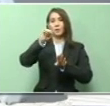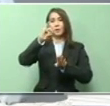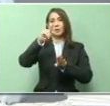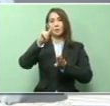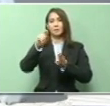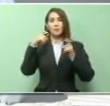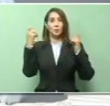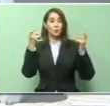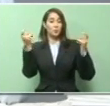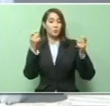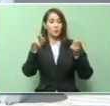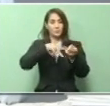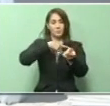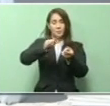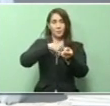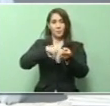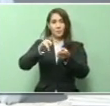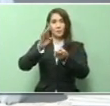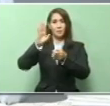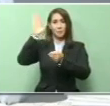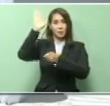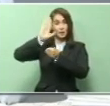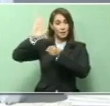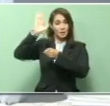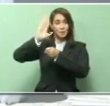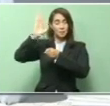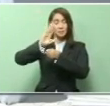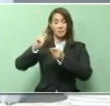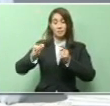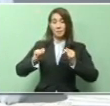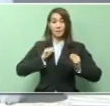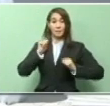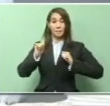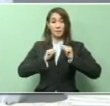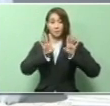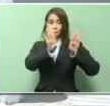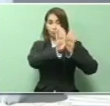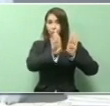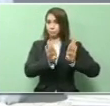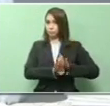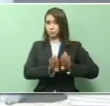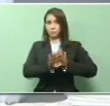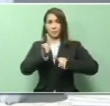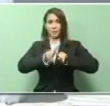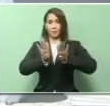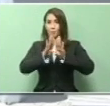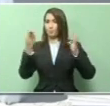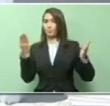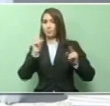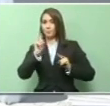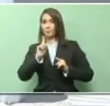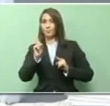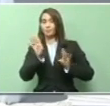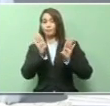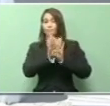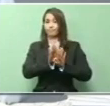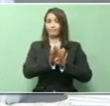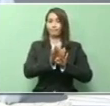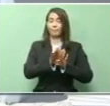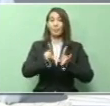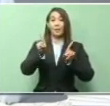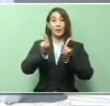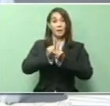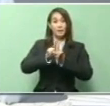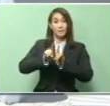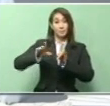discotecas, salas de cine, teatros. Asimismo, se mantienen pospuestos los